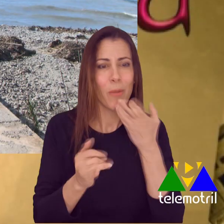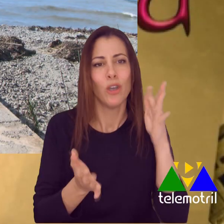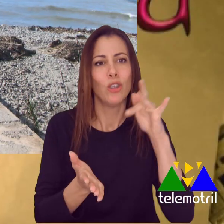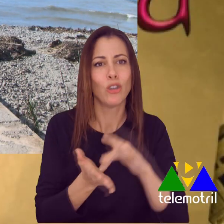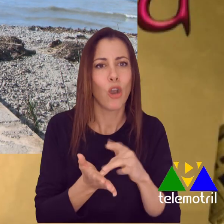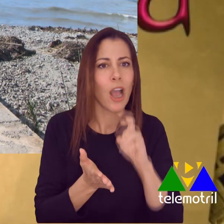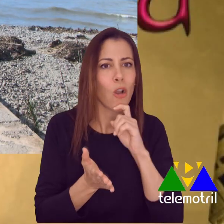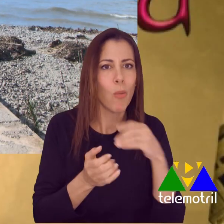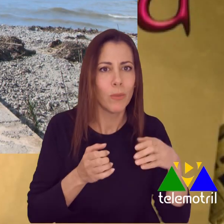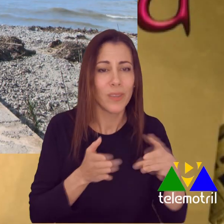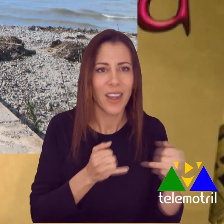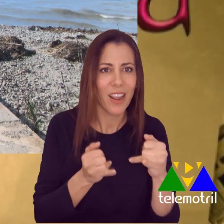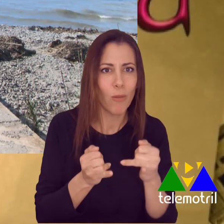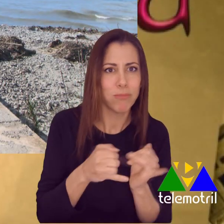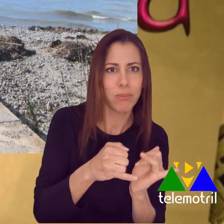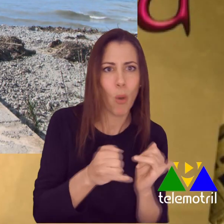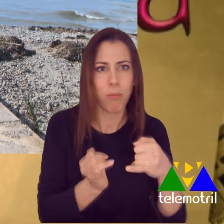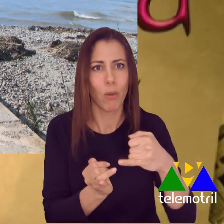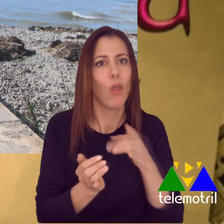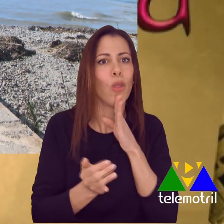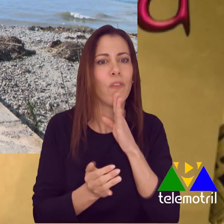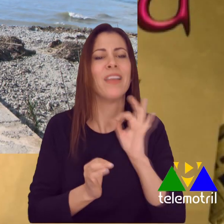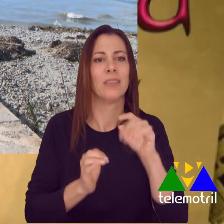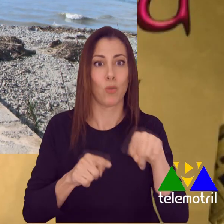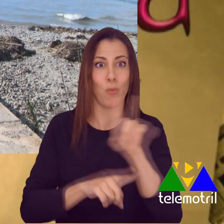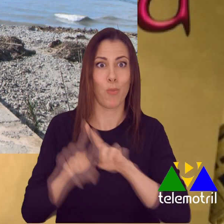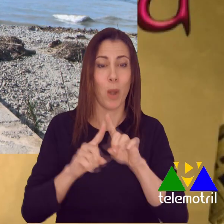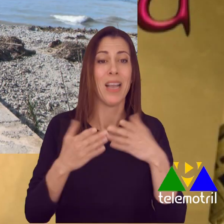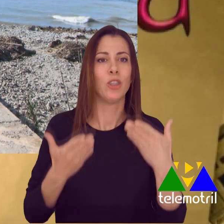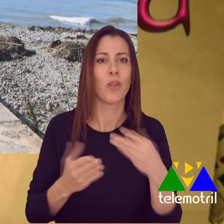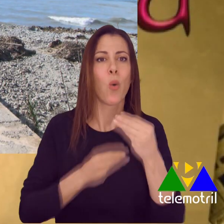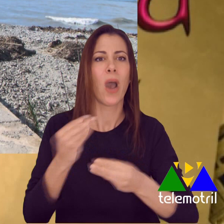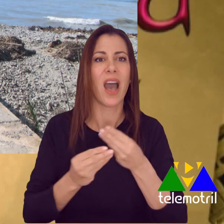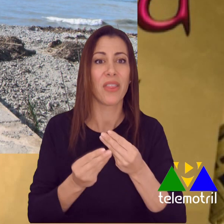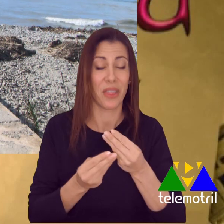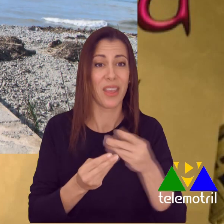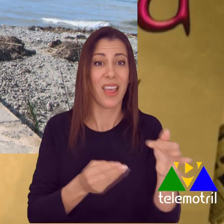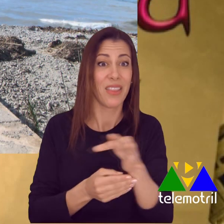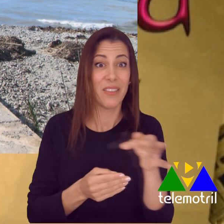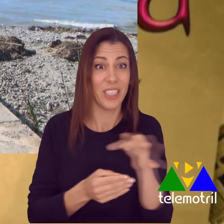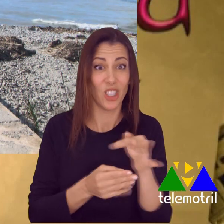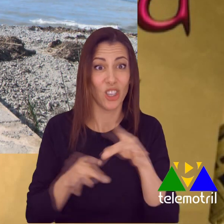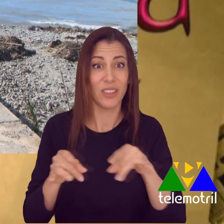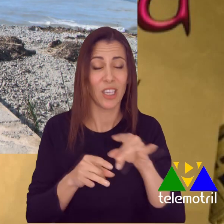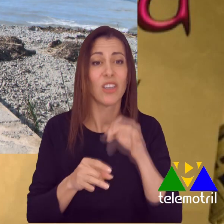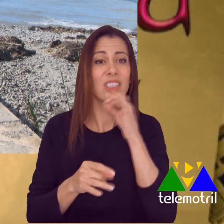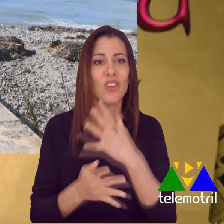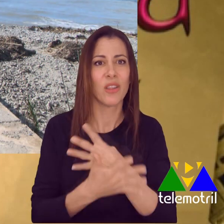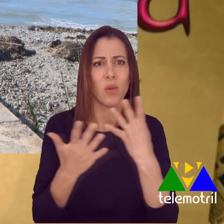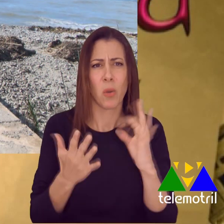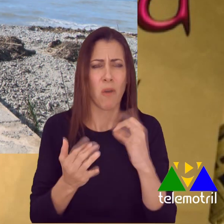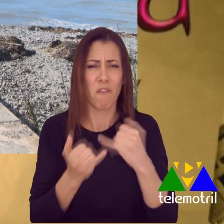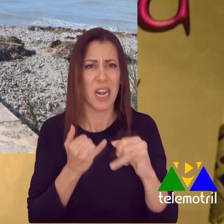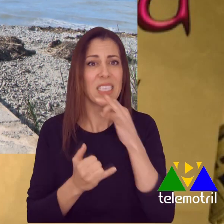otro, era el gran problema. Le tenía locos a todos, ¿no? Cuando se hace la división territorial del siglo XIX, finales del